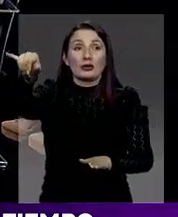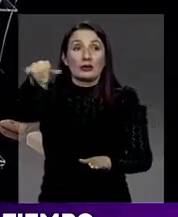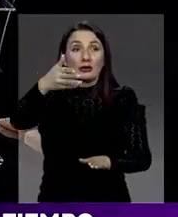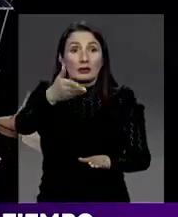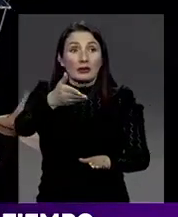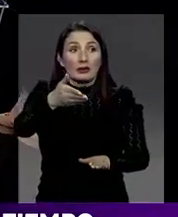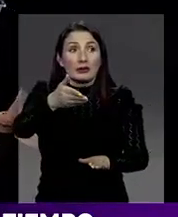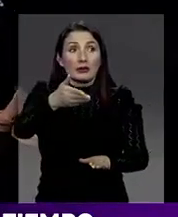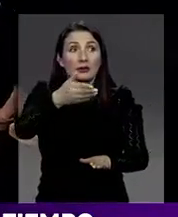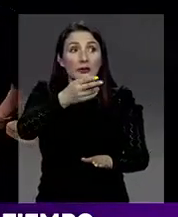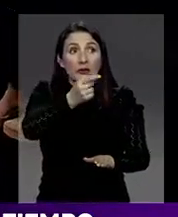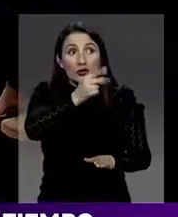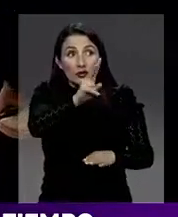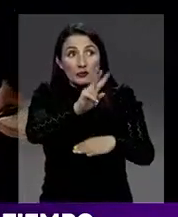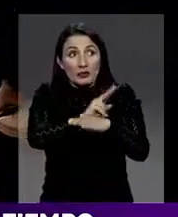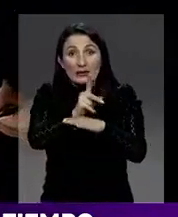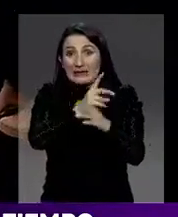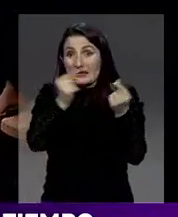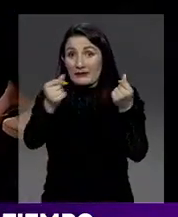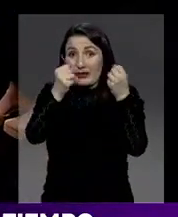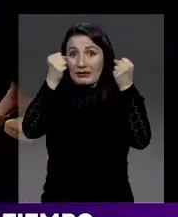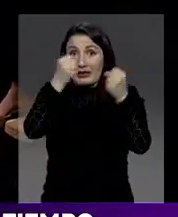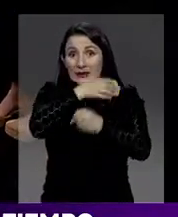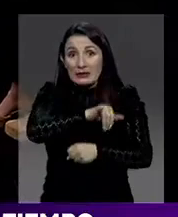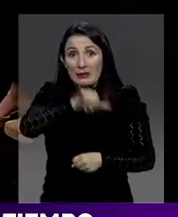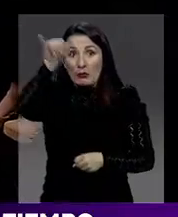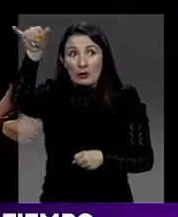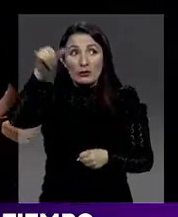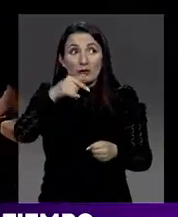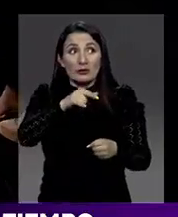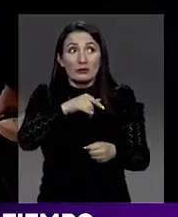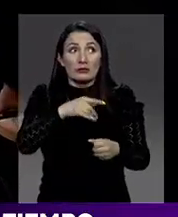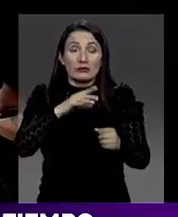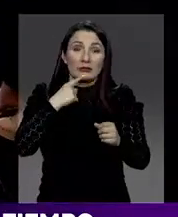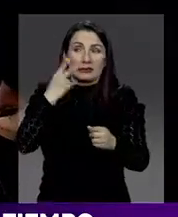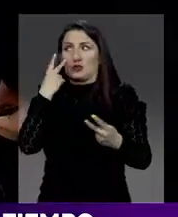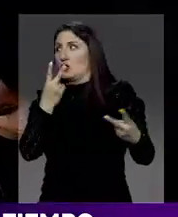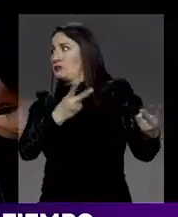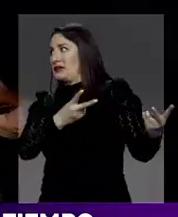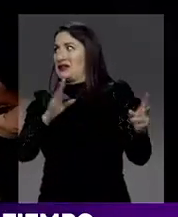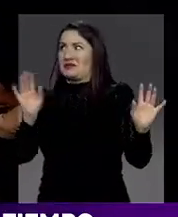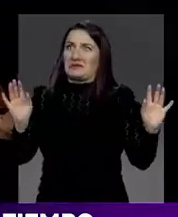palabra primero en estos dos minutos sí sí por qué no